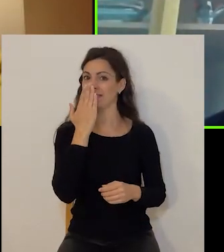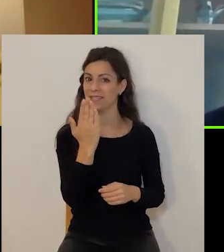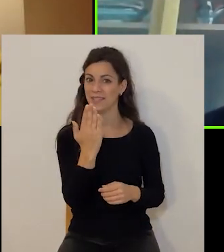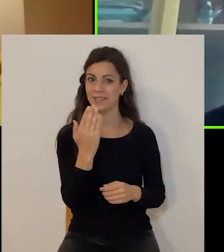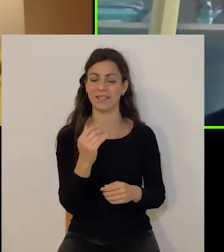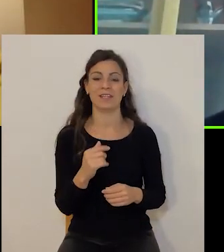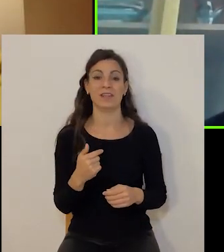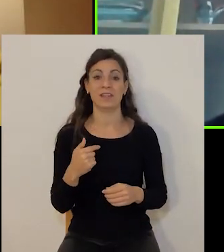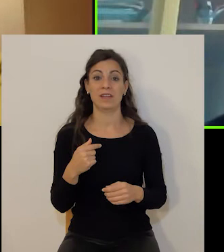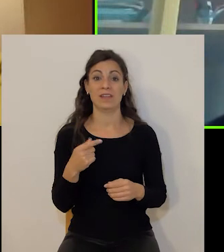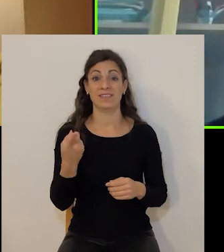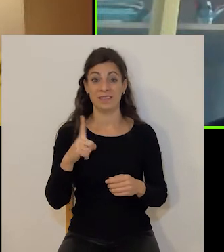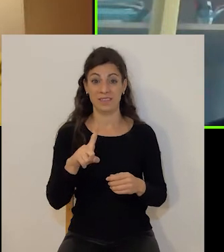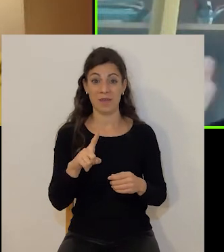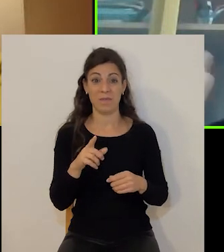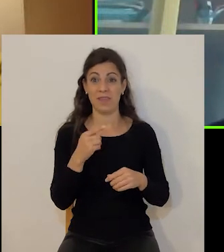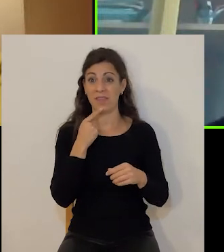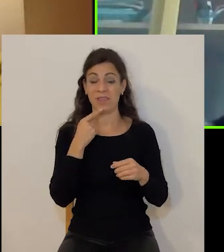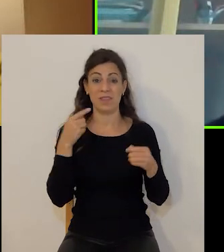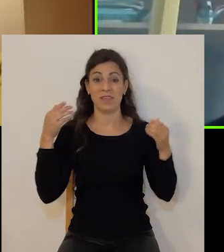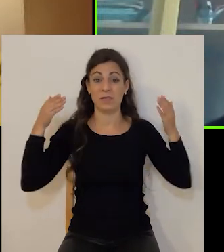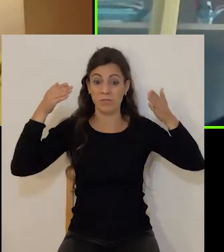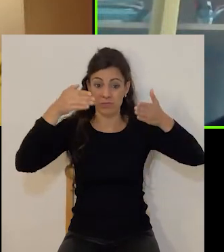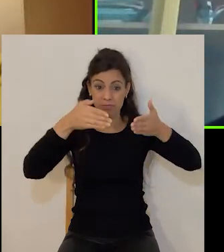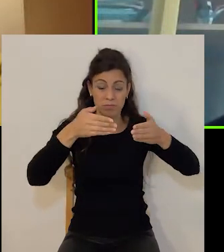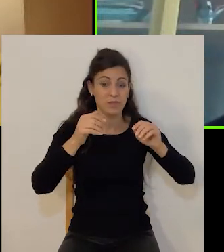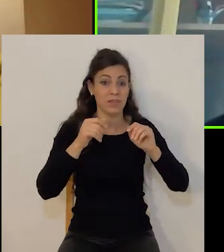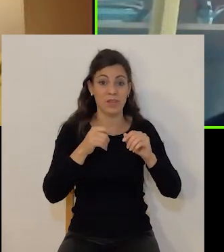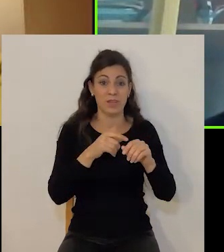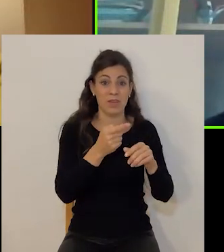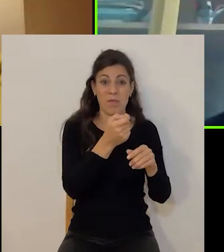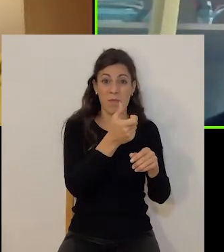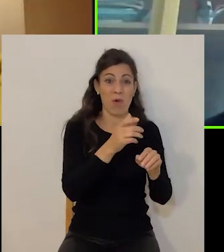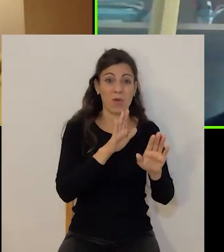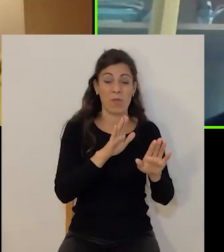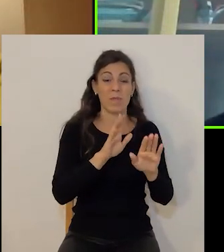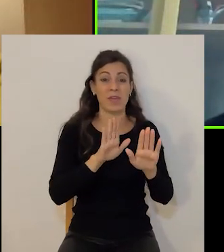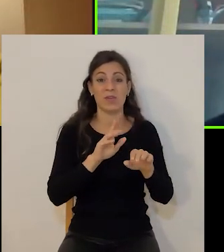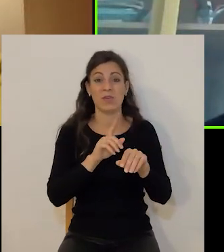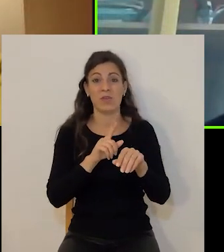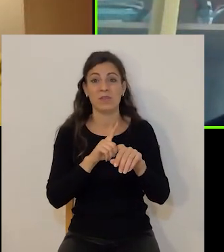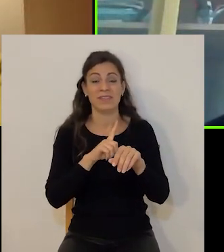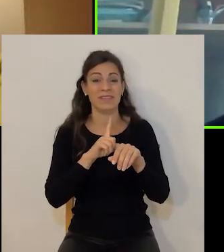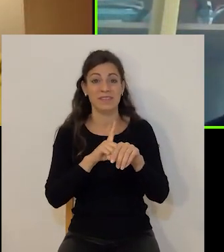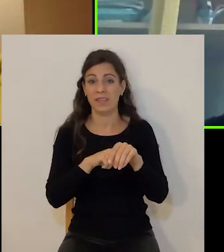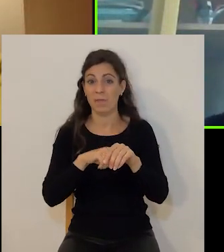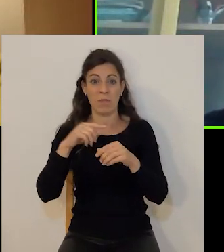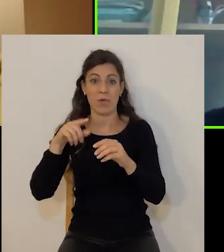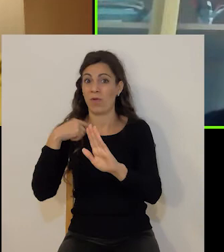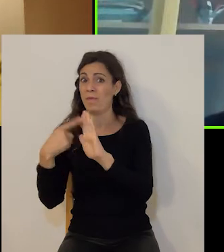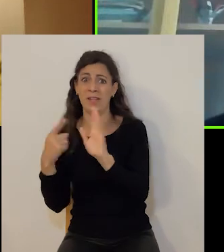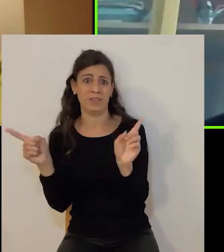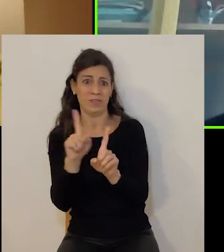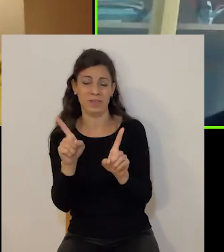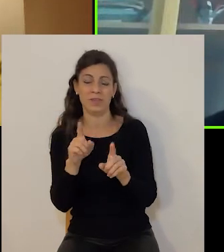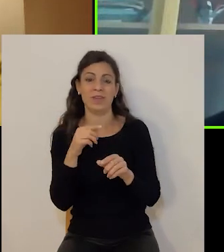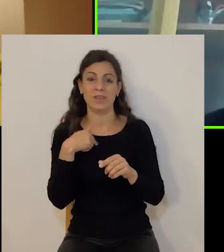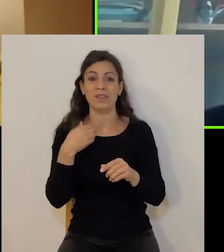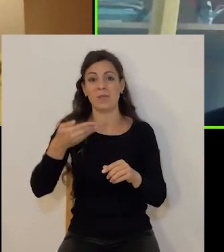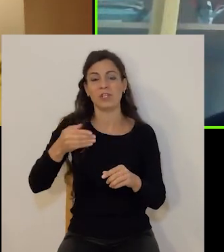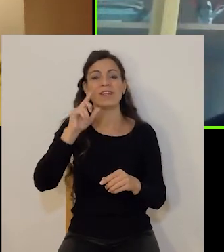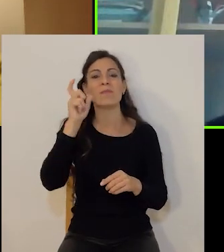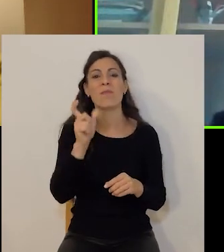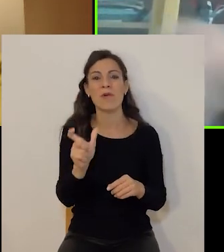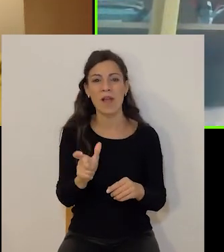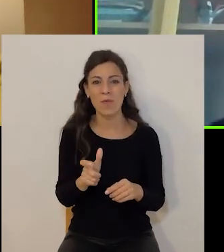hecho mucho hincapié, porque no hay tiempo a todo, es imposible en 1 hora y media, el tener vocabulario para poder expresar. Por eso